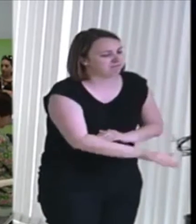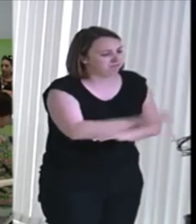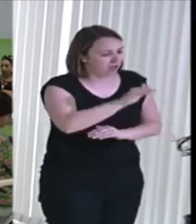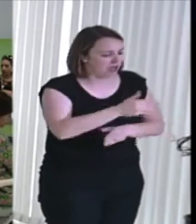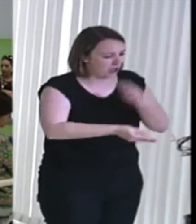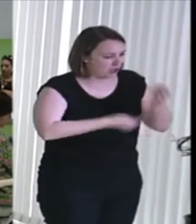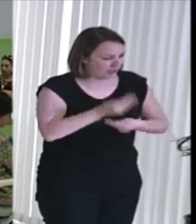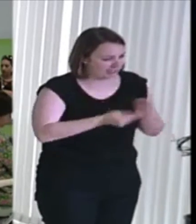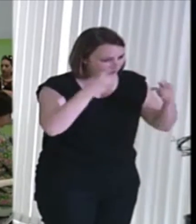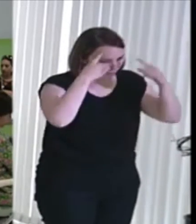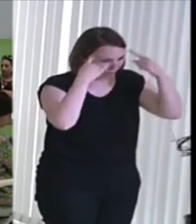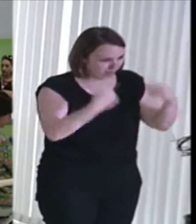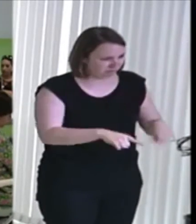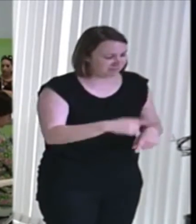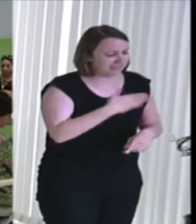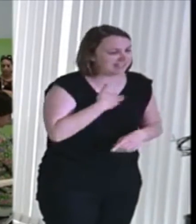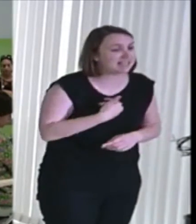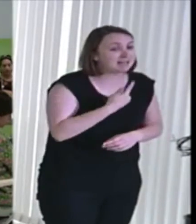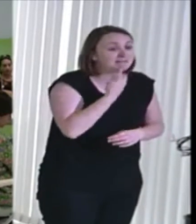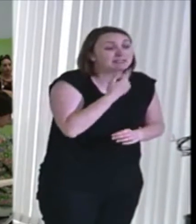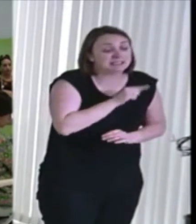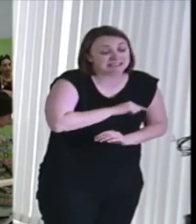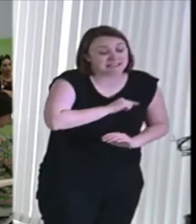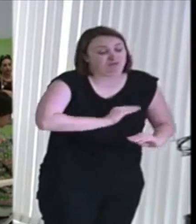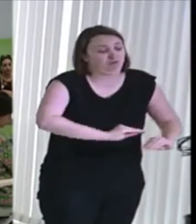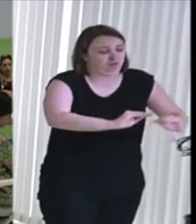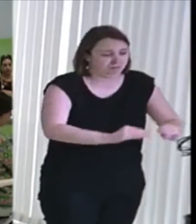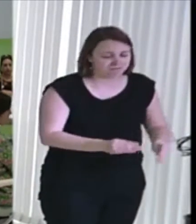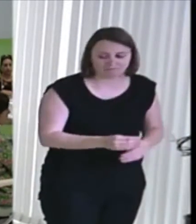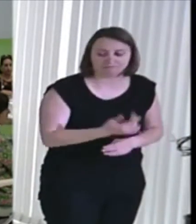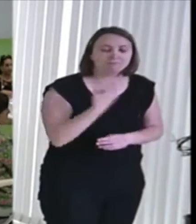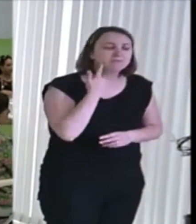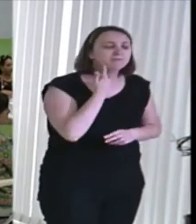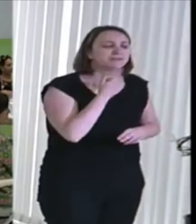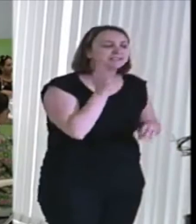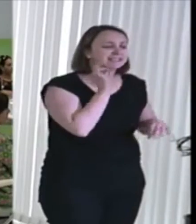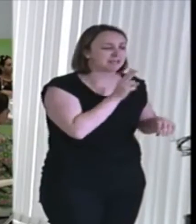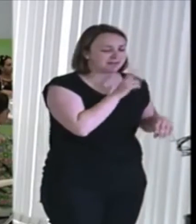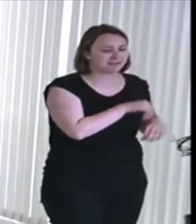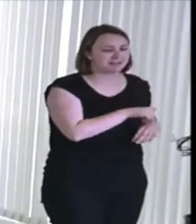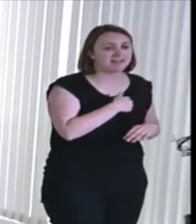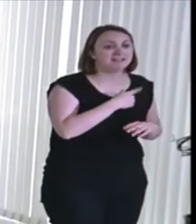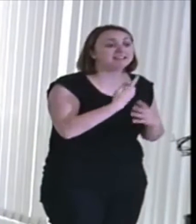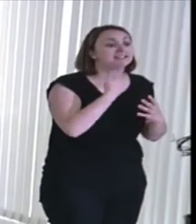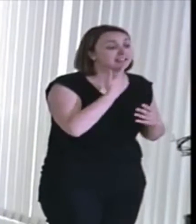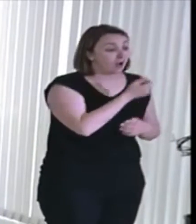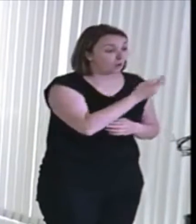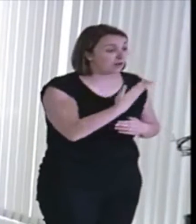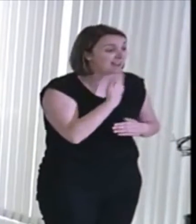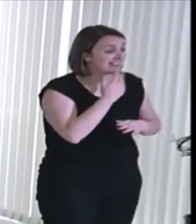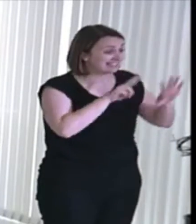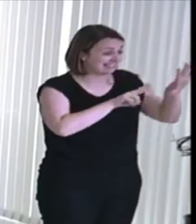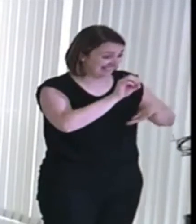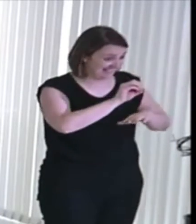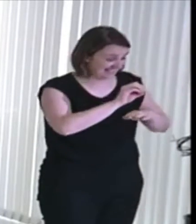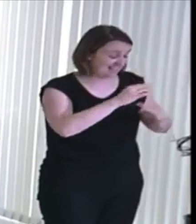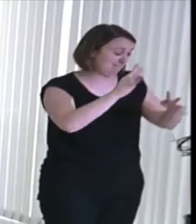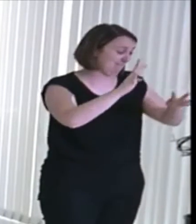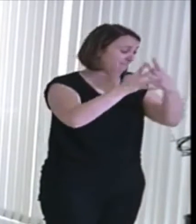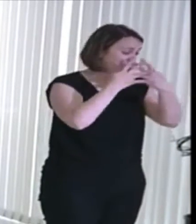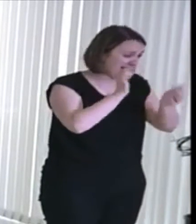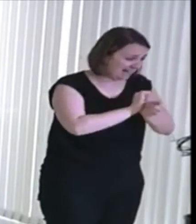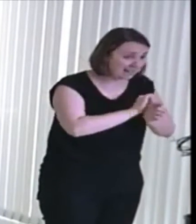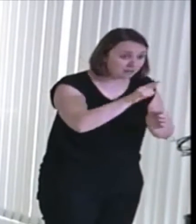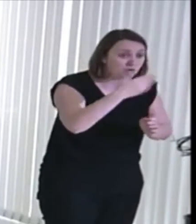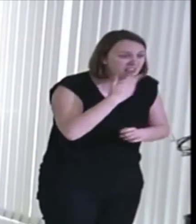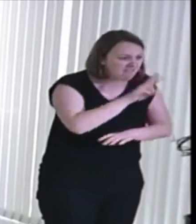quieren ser, ¿no? En la esencia de la persona, ¿no? Al final es eso. Mira, hay gente que se da cuenta que es en una cárcel con 70 años y ya no hay marcha atrás, tienes 27, o sea que,